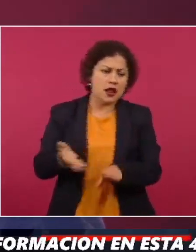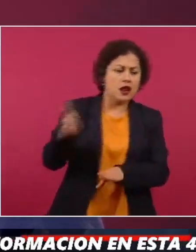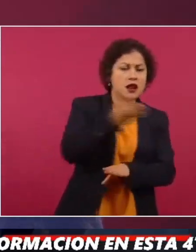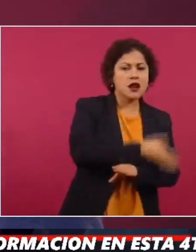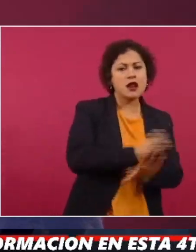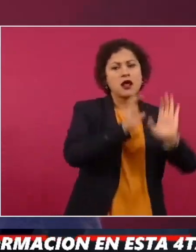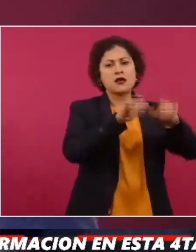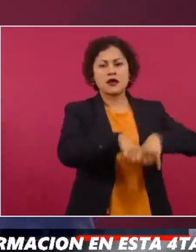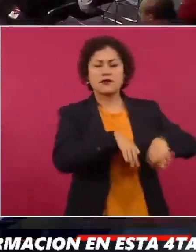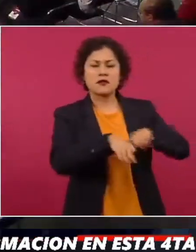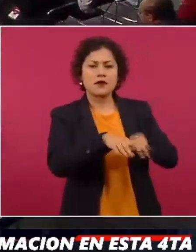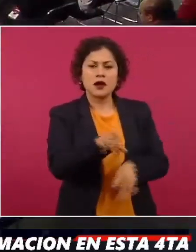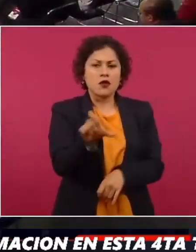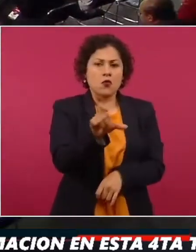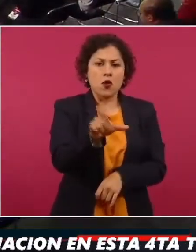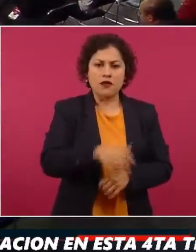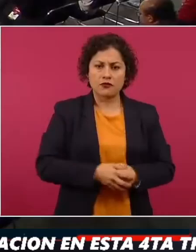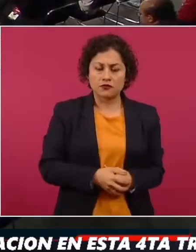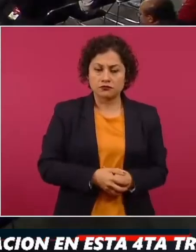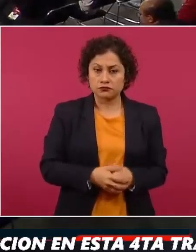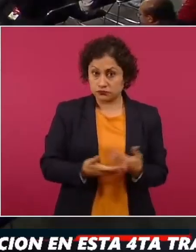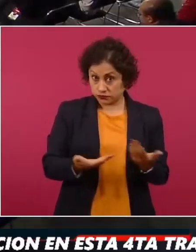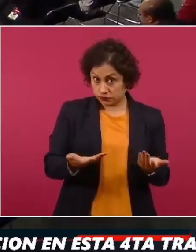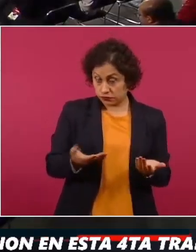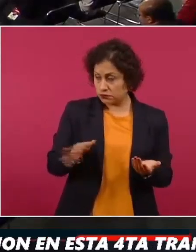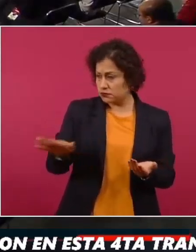a ver si lo podemos